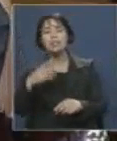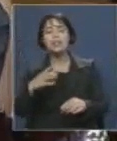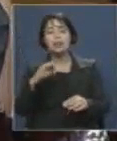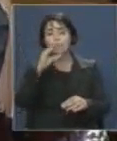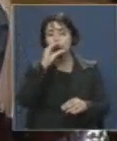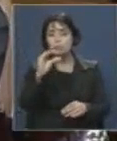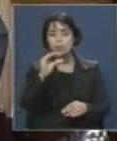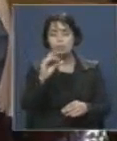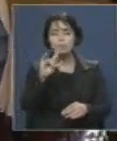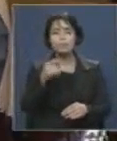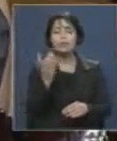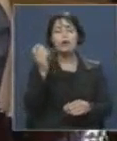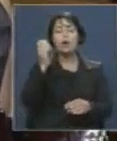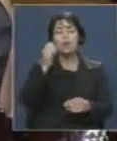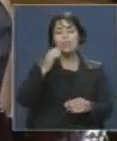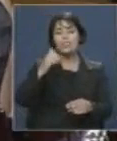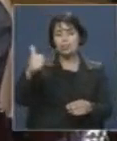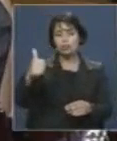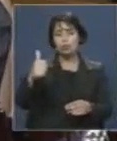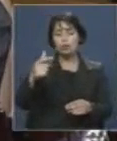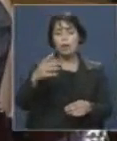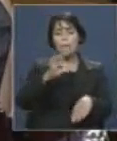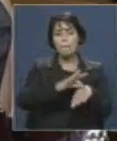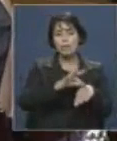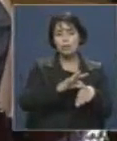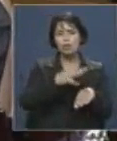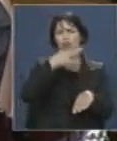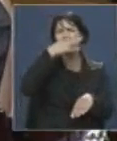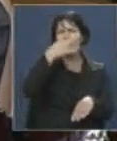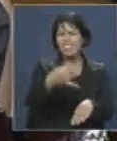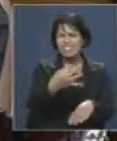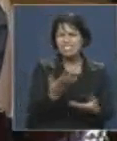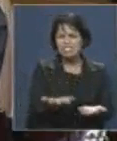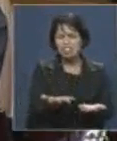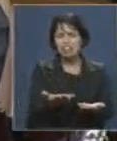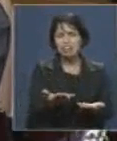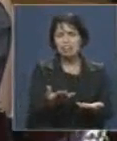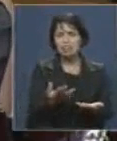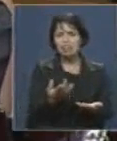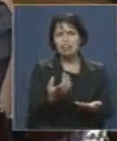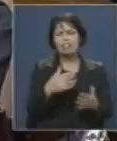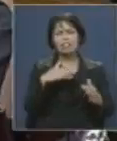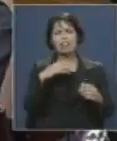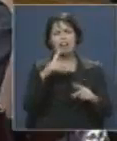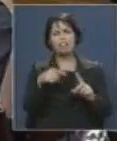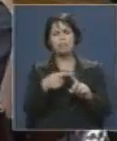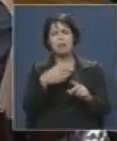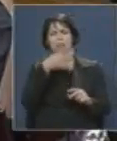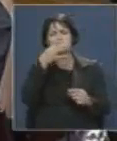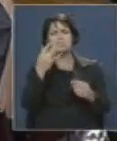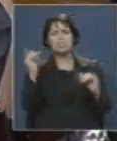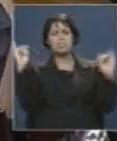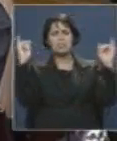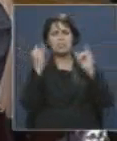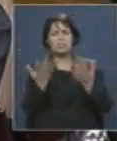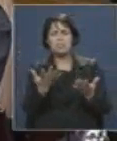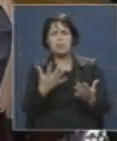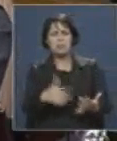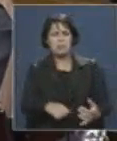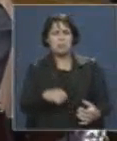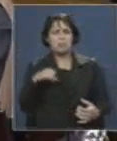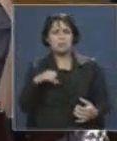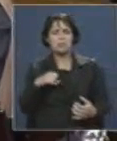subdirector médico de Osorno, el Servicio de Salud, lo que está diciendo, y tiene la arrogancia para hacerlo, lo que está diciendo es que primero